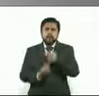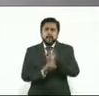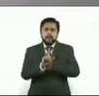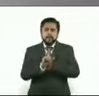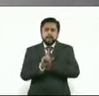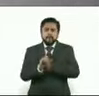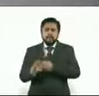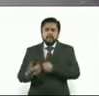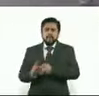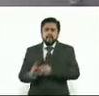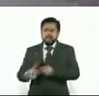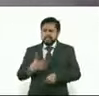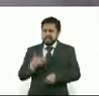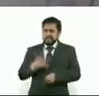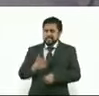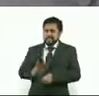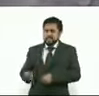fuera